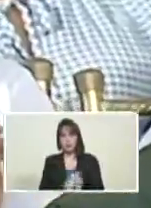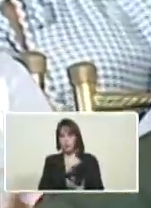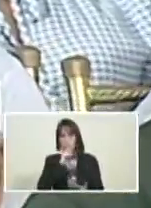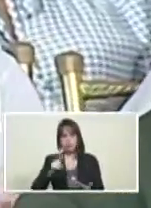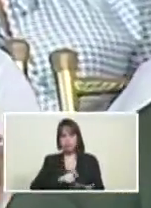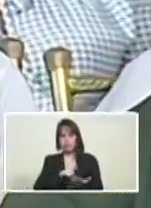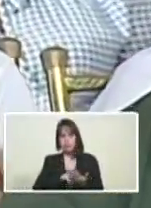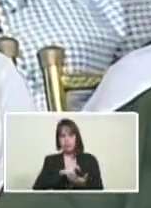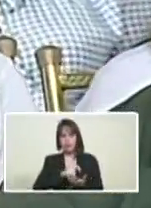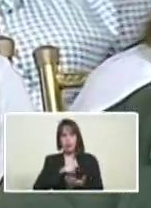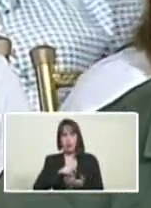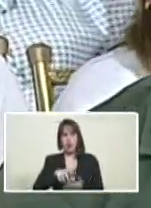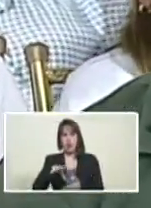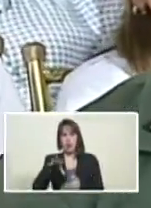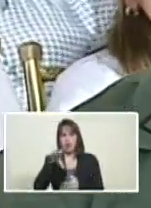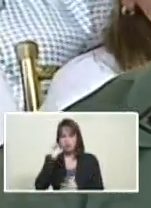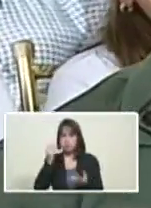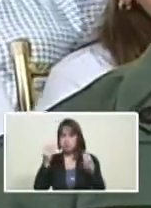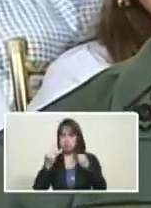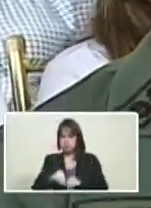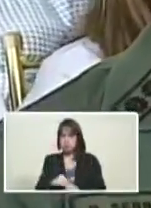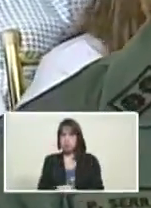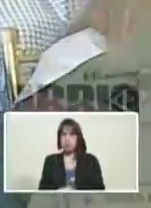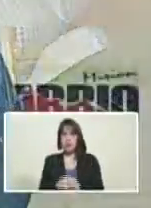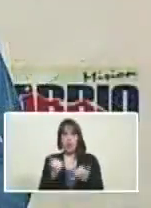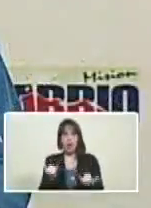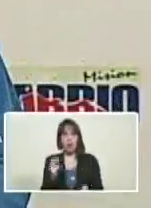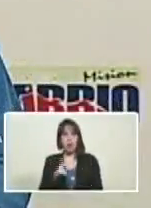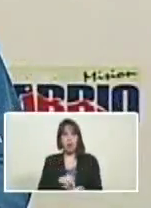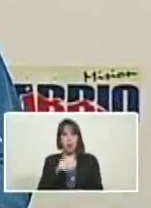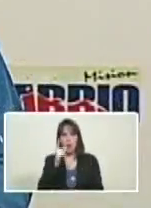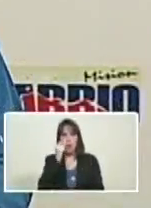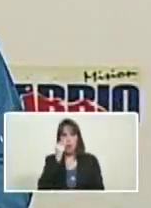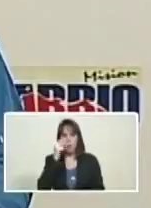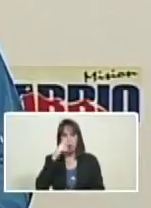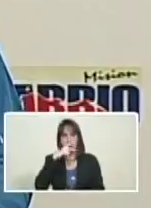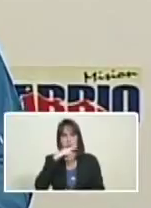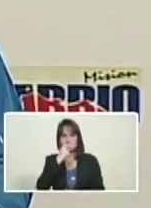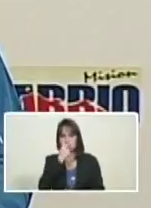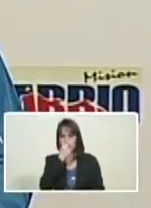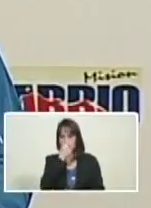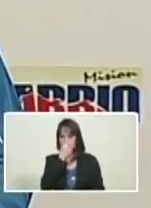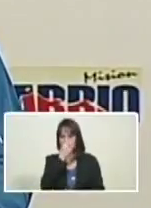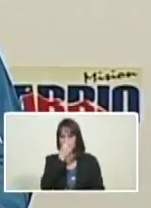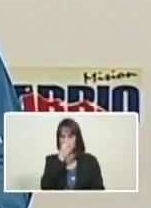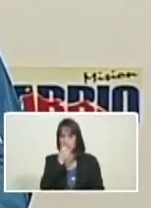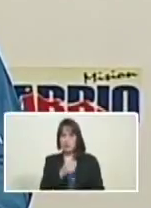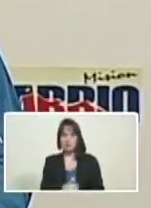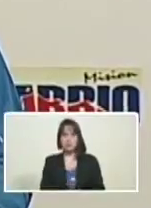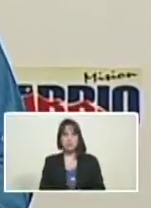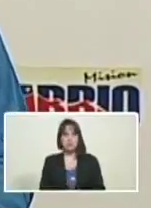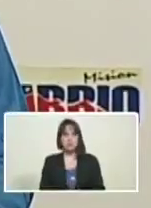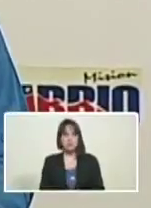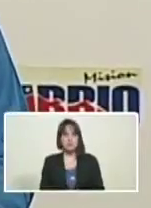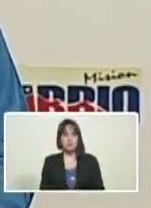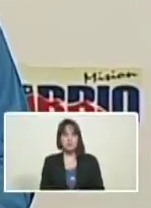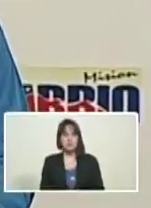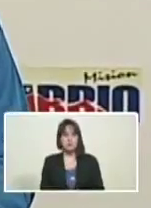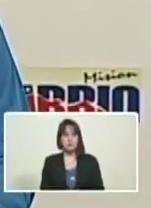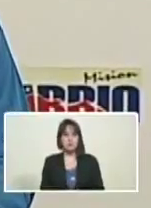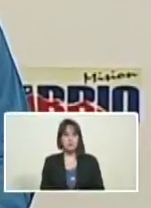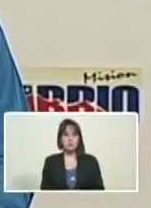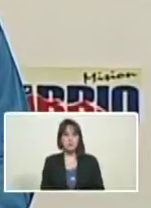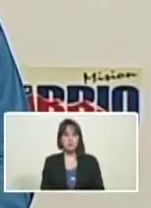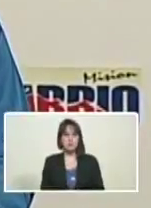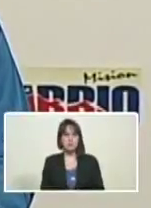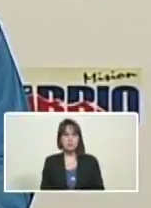Totalmente de acuerdo, compañero. Vamos a darle la palabra ahora a José Javier Parra. José Javier Parra. José Javier.